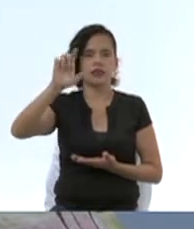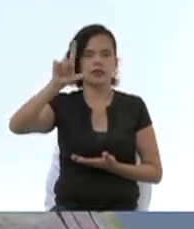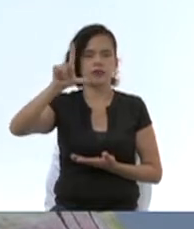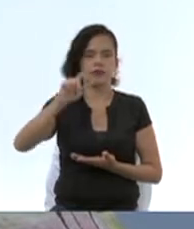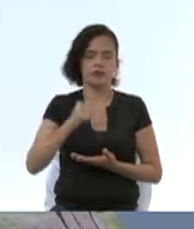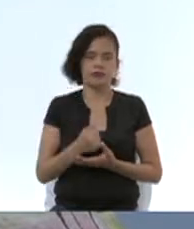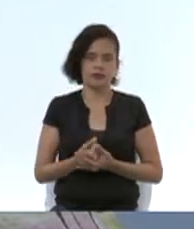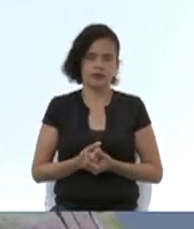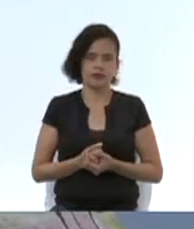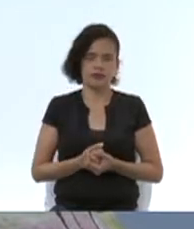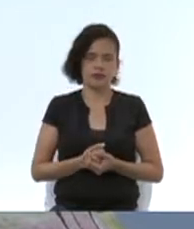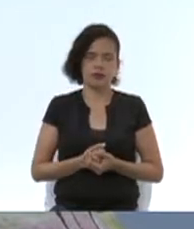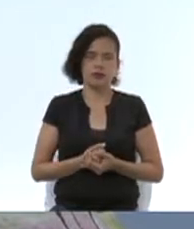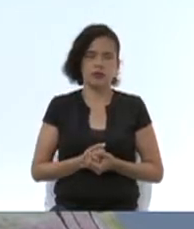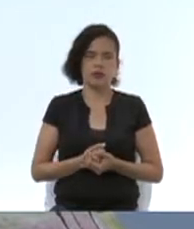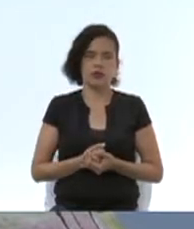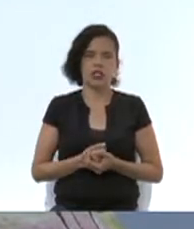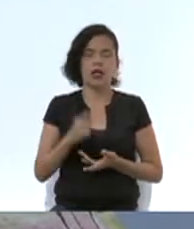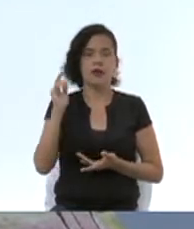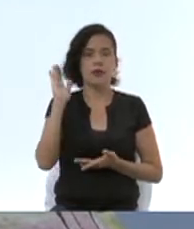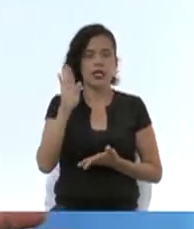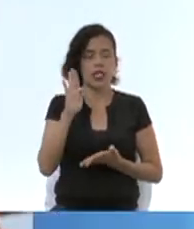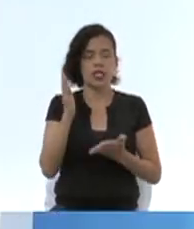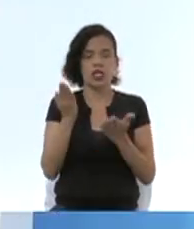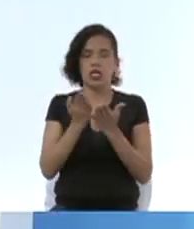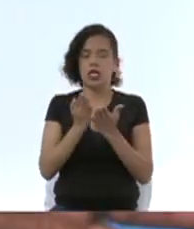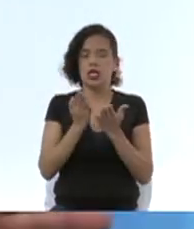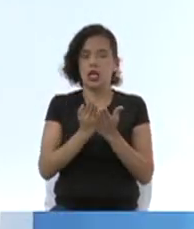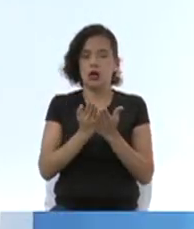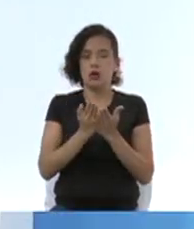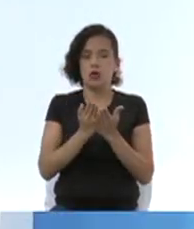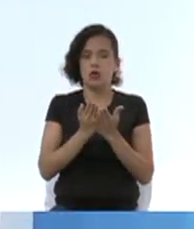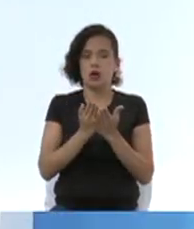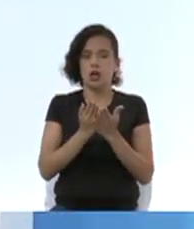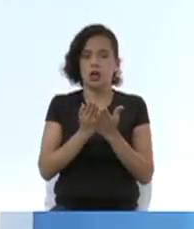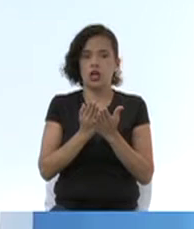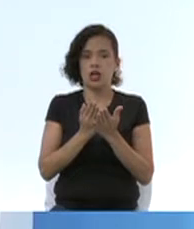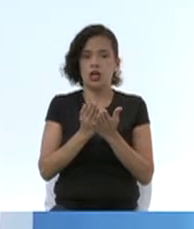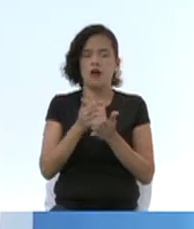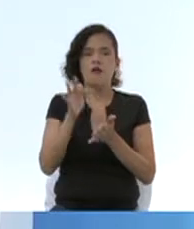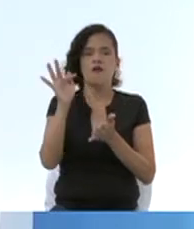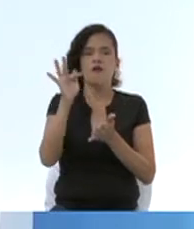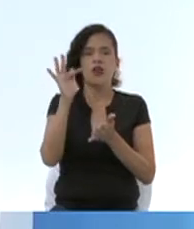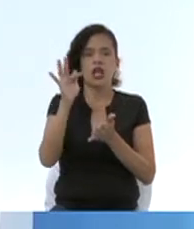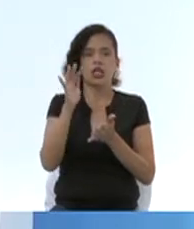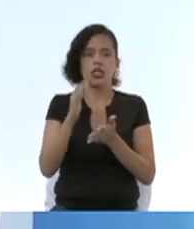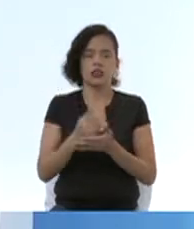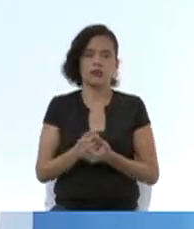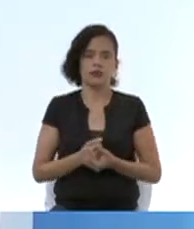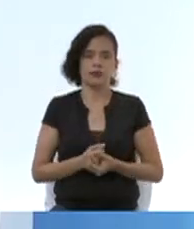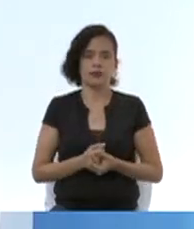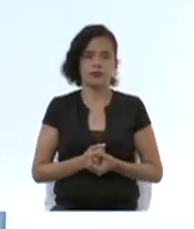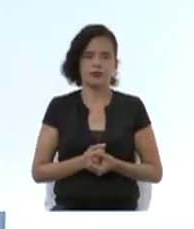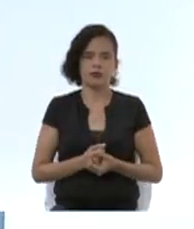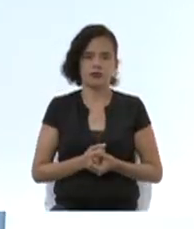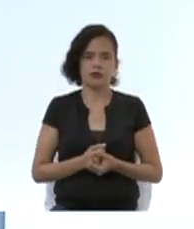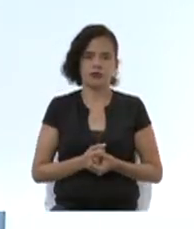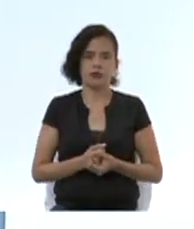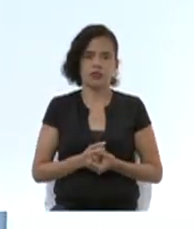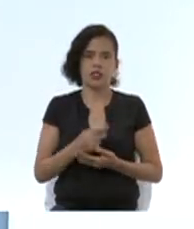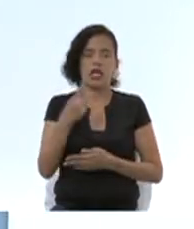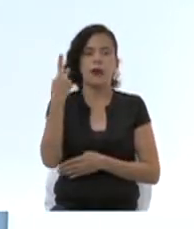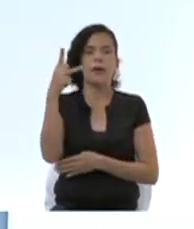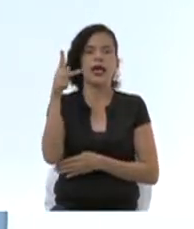de la Unidad Educativa Nacional Franklin Delano Roosevelt en la parroquia